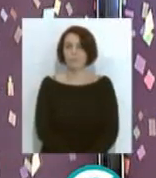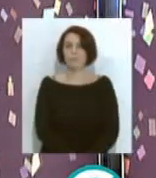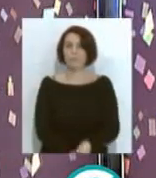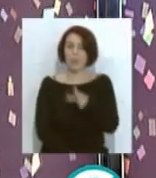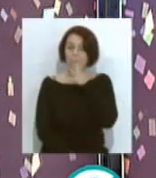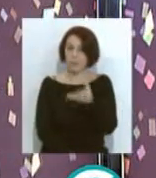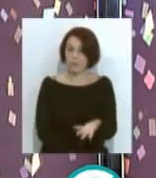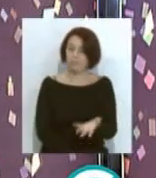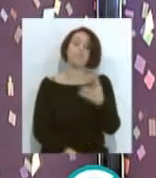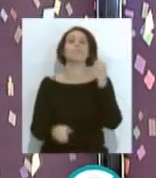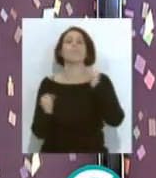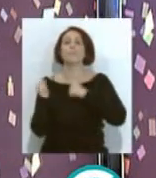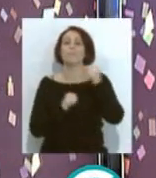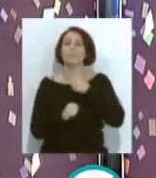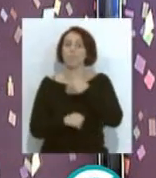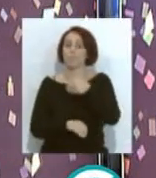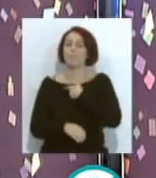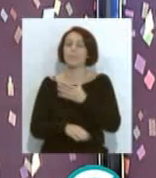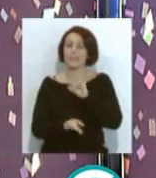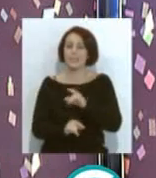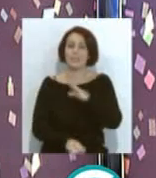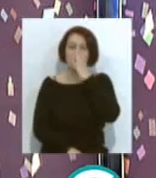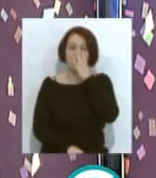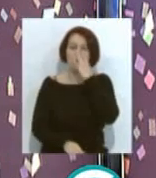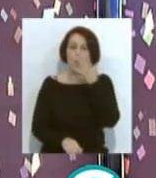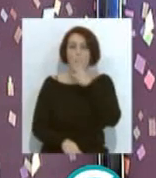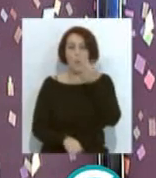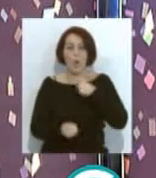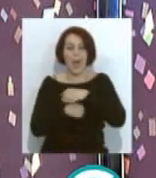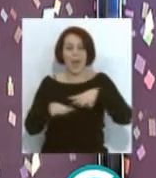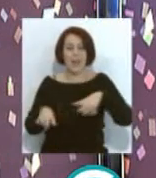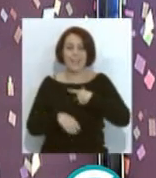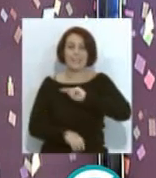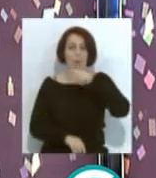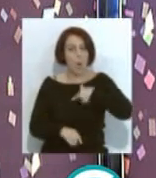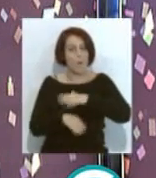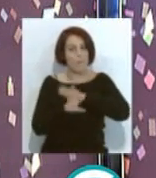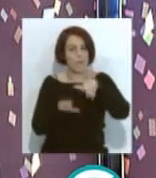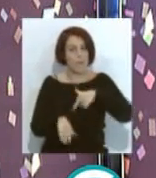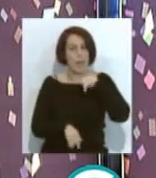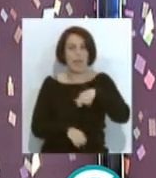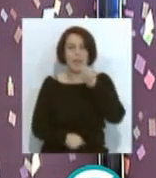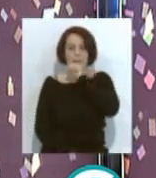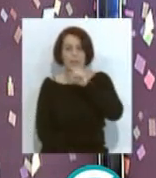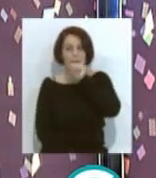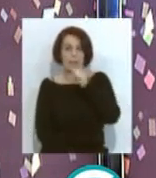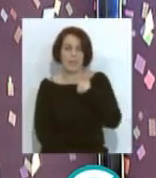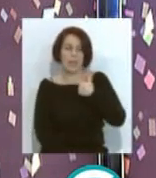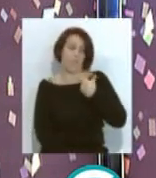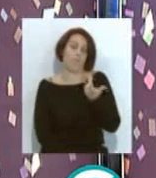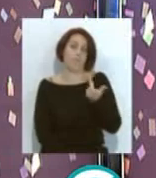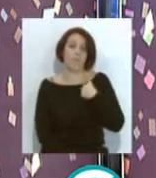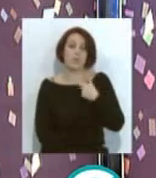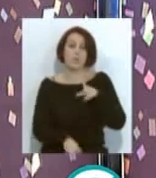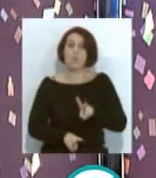Habrá, por tanto, carnaval en febrero en esas galas de semifinalistas que cantarían repertorios o bien inéditos o bien